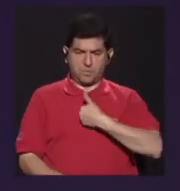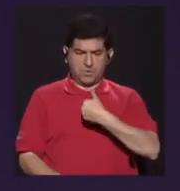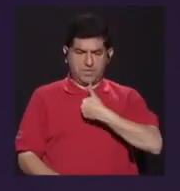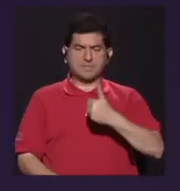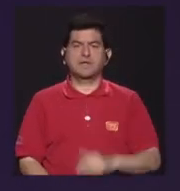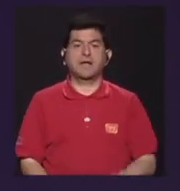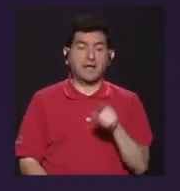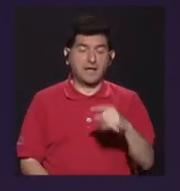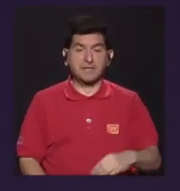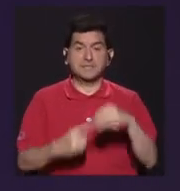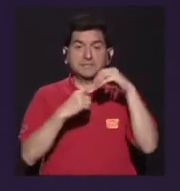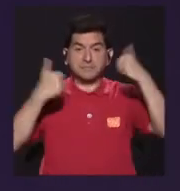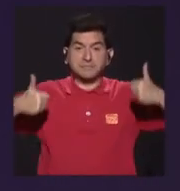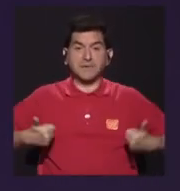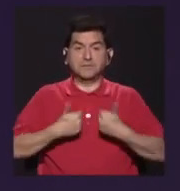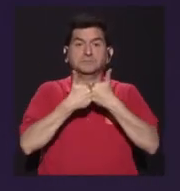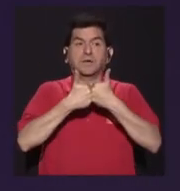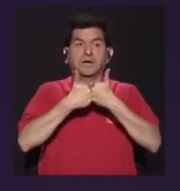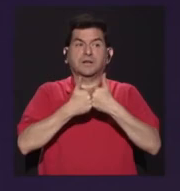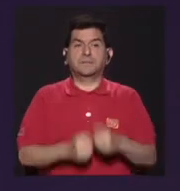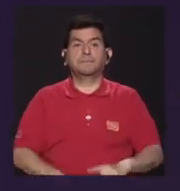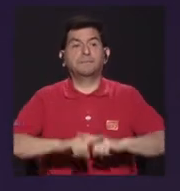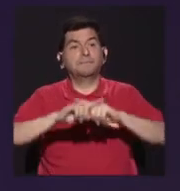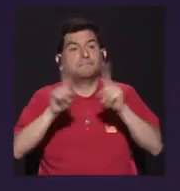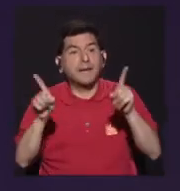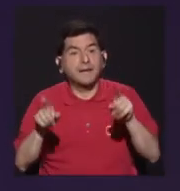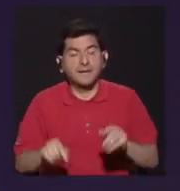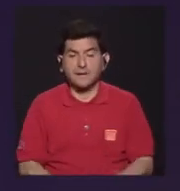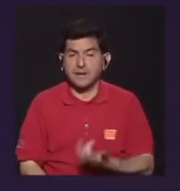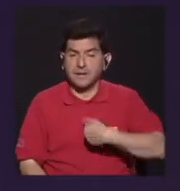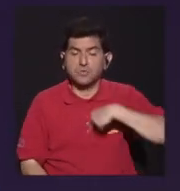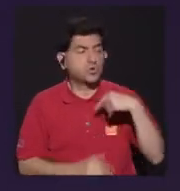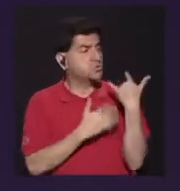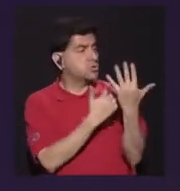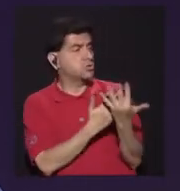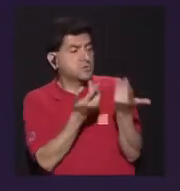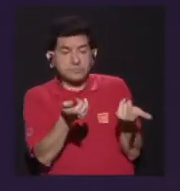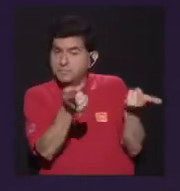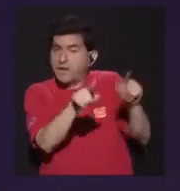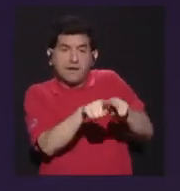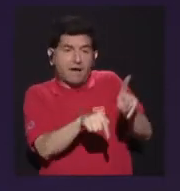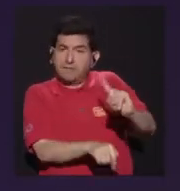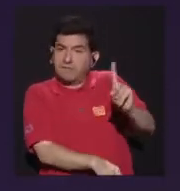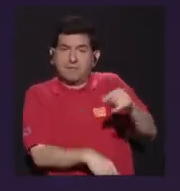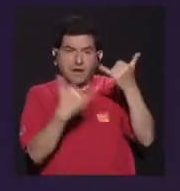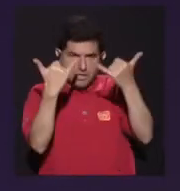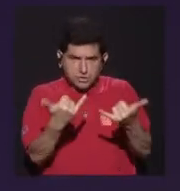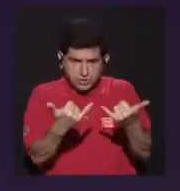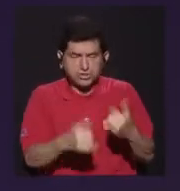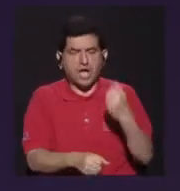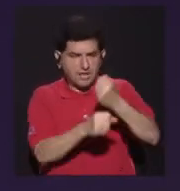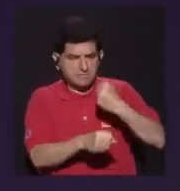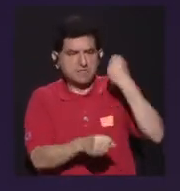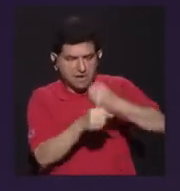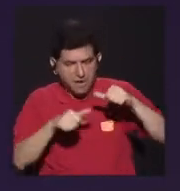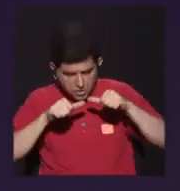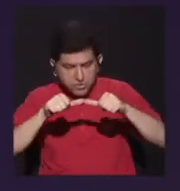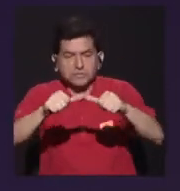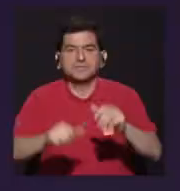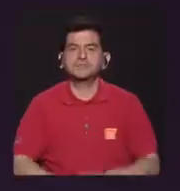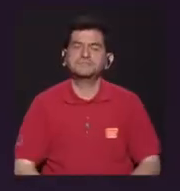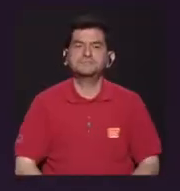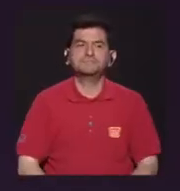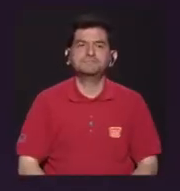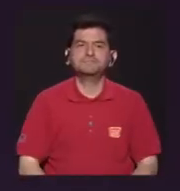Ese sería uno de los principales retos. Sin embargo, tampoco nos quedamos esperando a que eso suceda, sino vamos ya también en el accionar, vamos caminando.